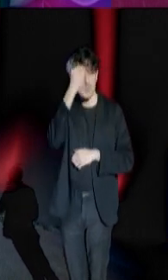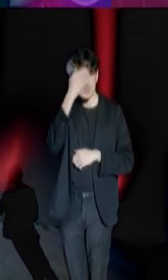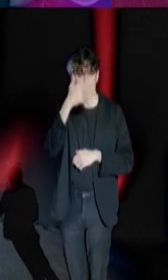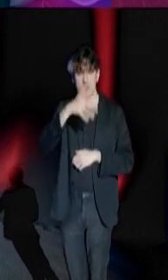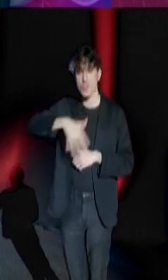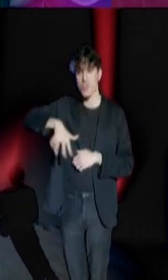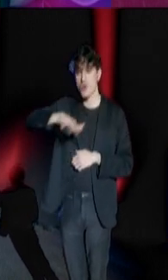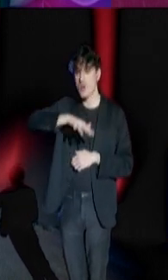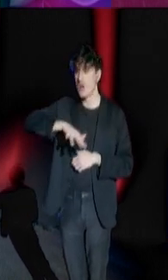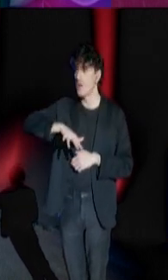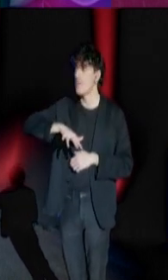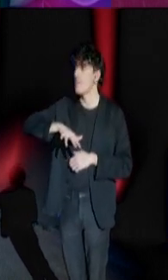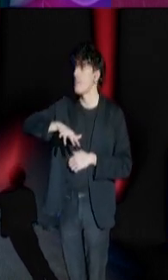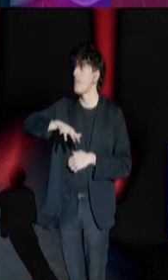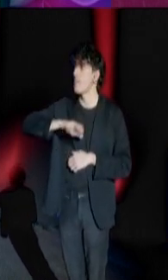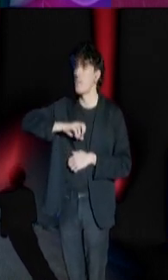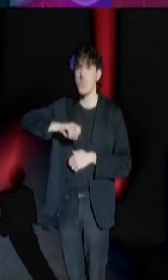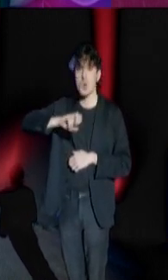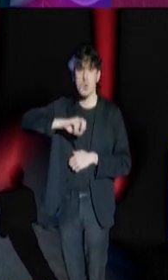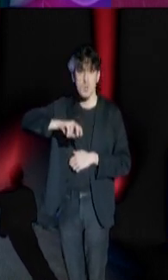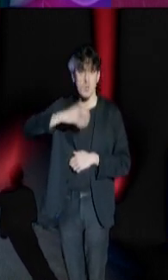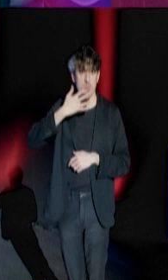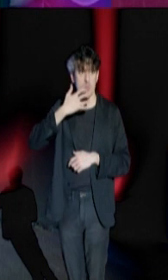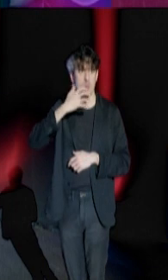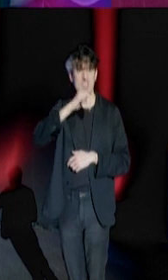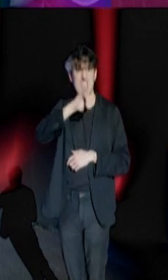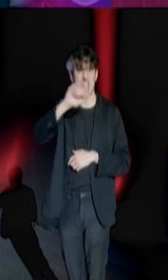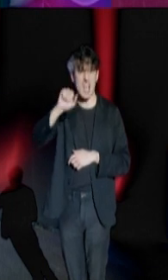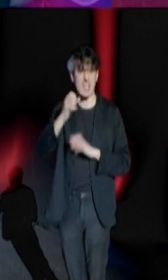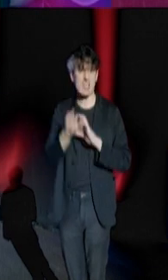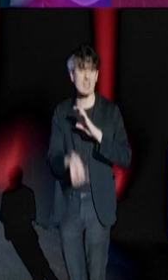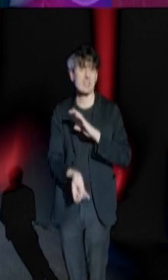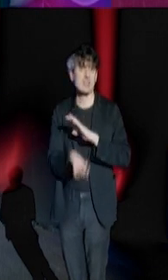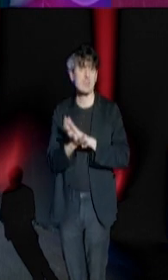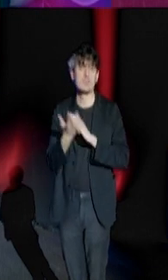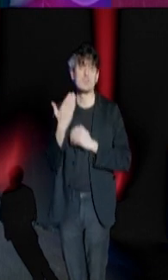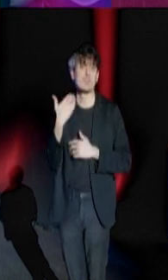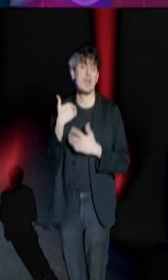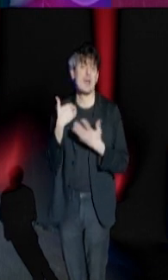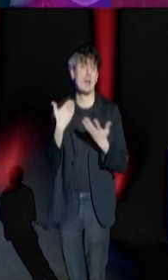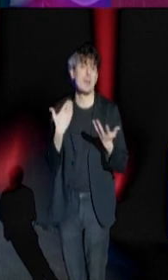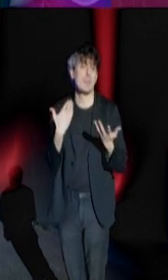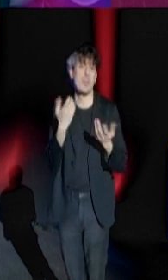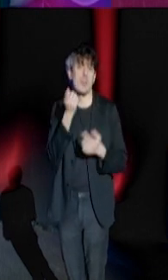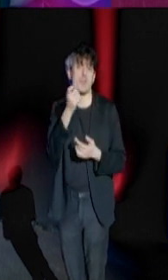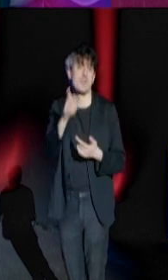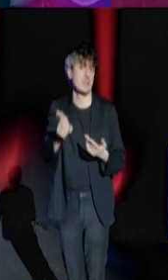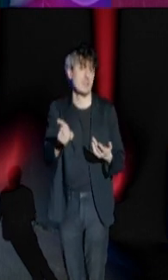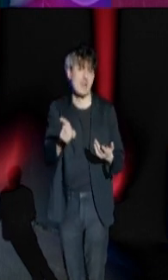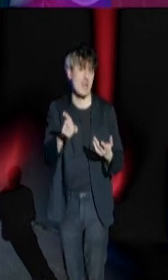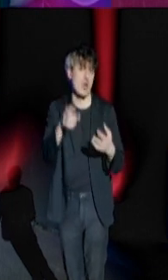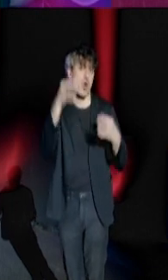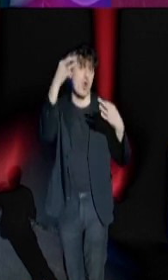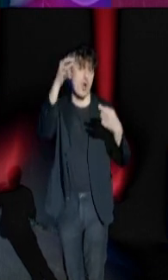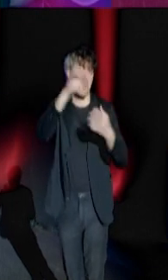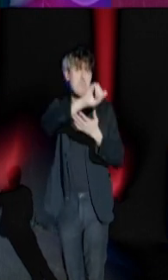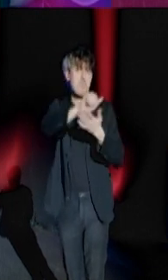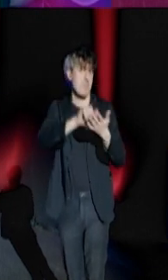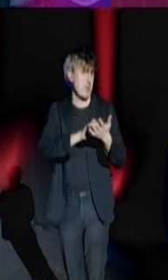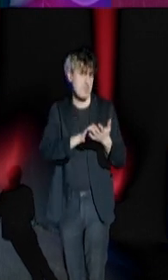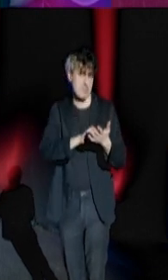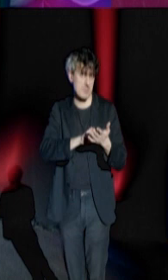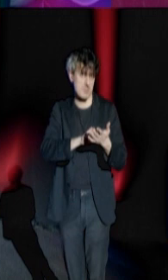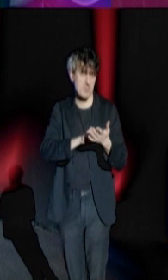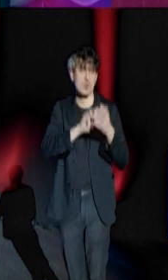mueves cuando estás en ia generativa es que ya no te enfrentas a al fenómeno de Hoja en blanco de hecho el 98